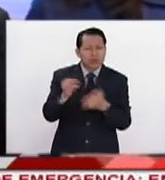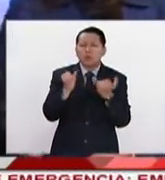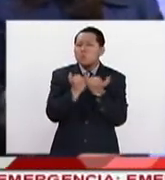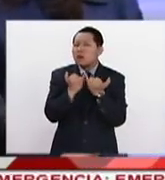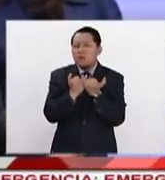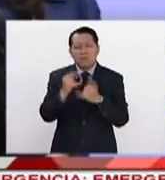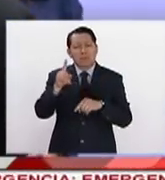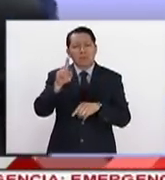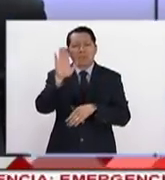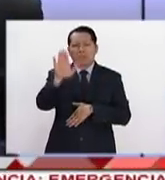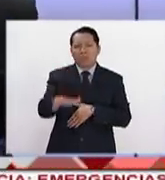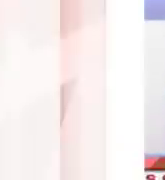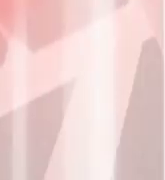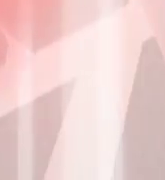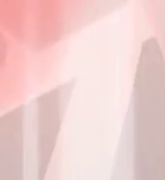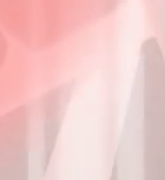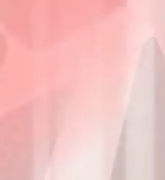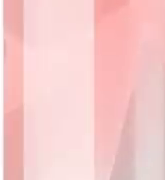revocación de mandato.